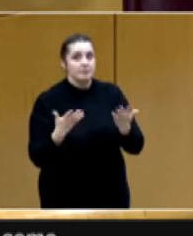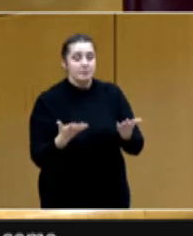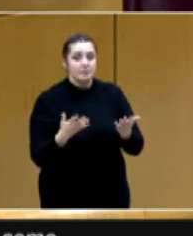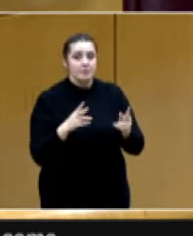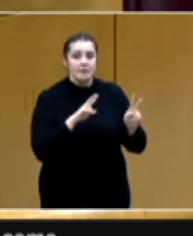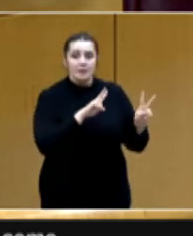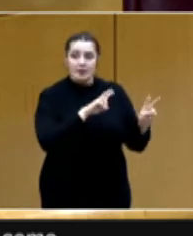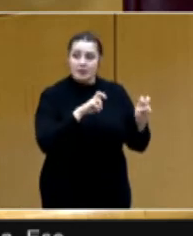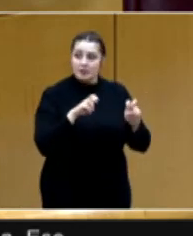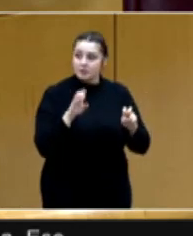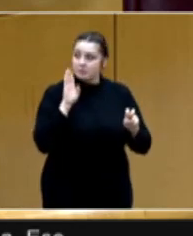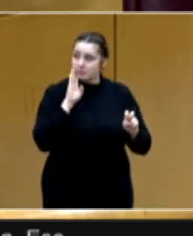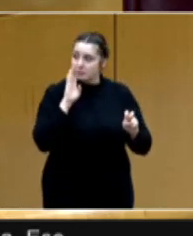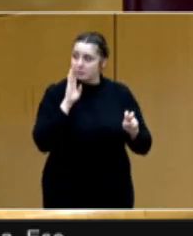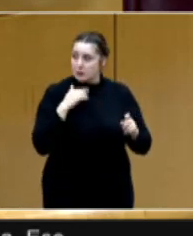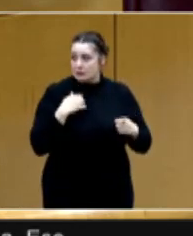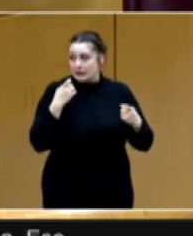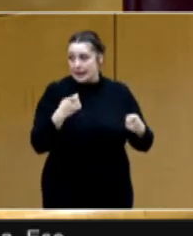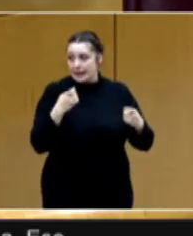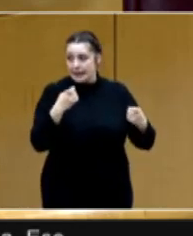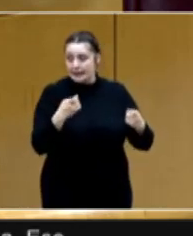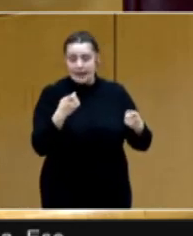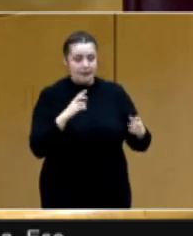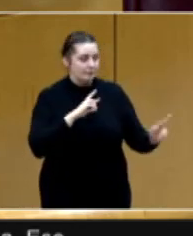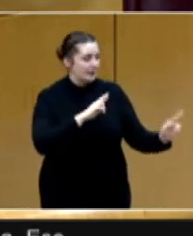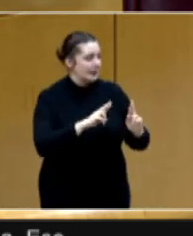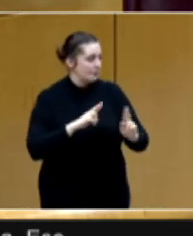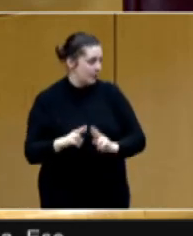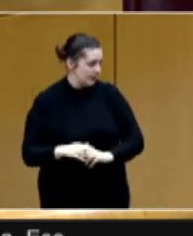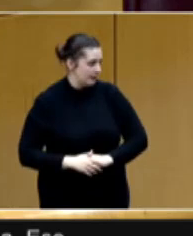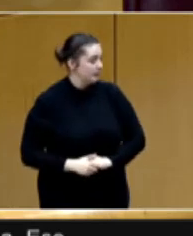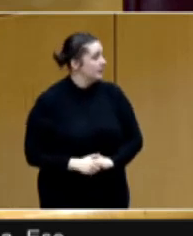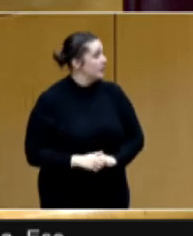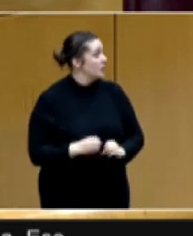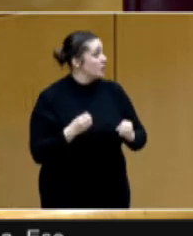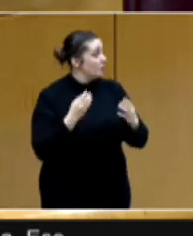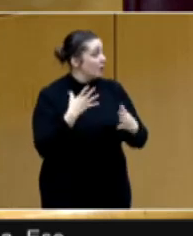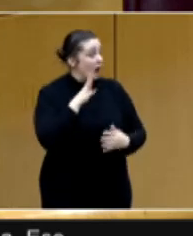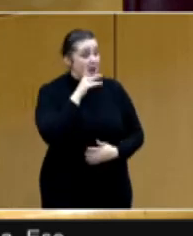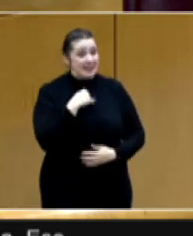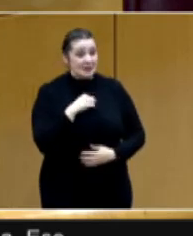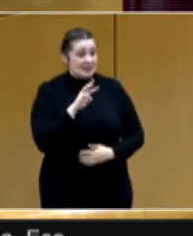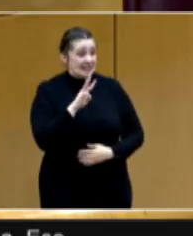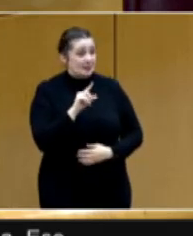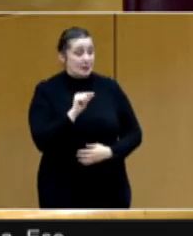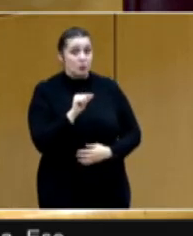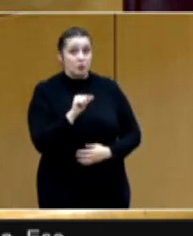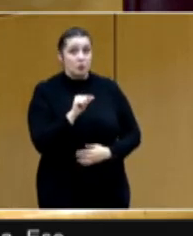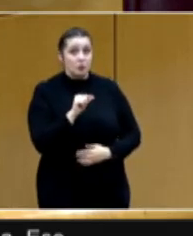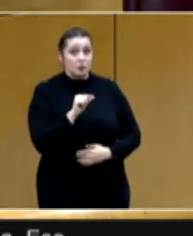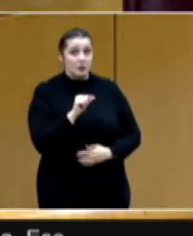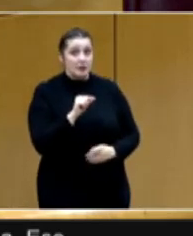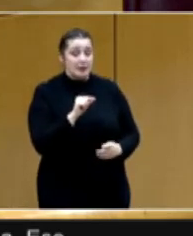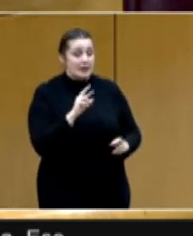estos aspectos trataré de responder igual No ahora en estos tres minutos porque no Sería